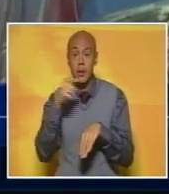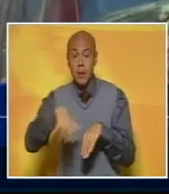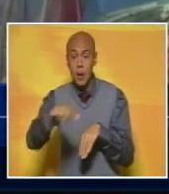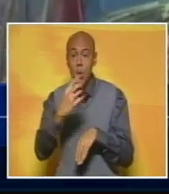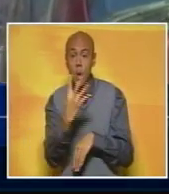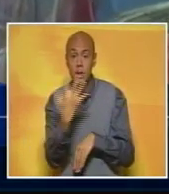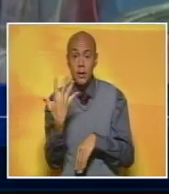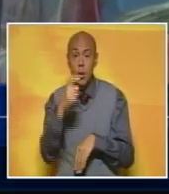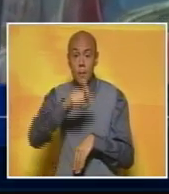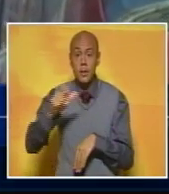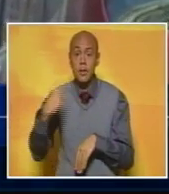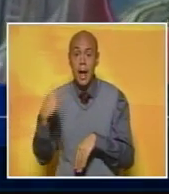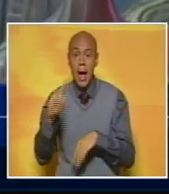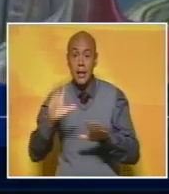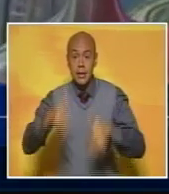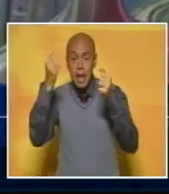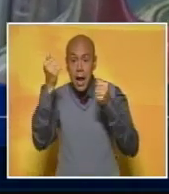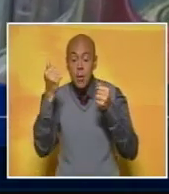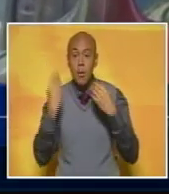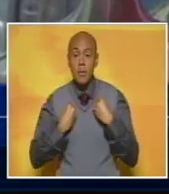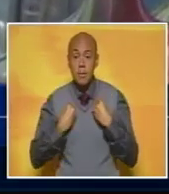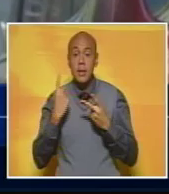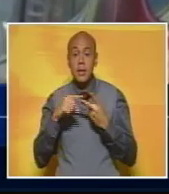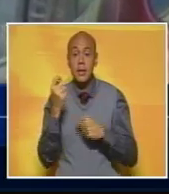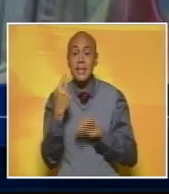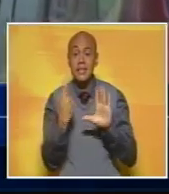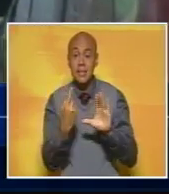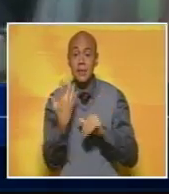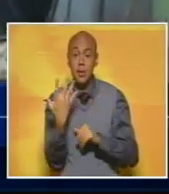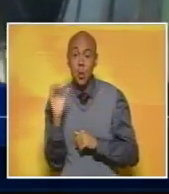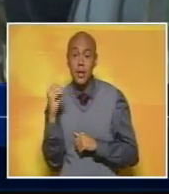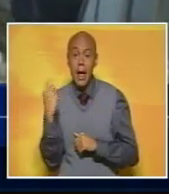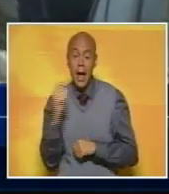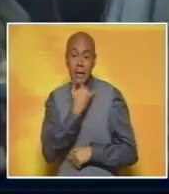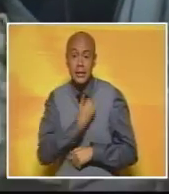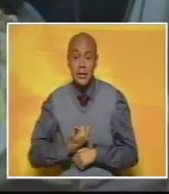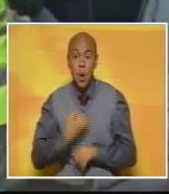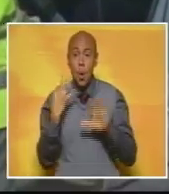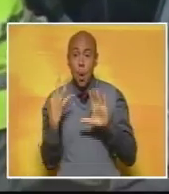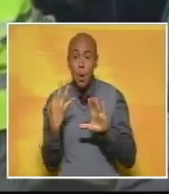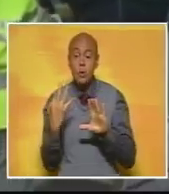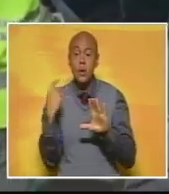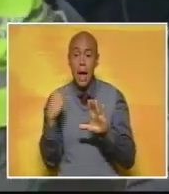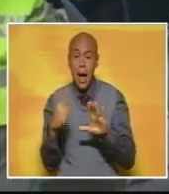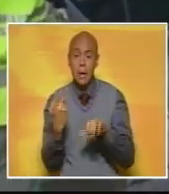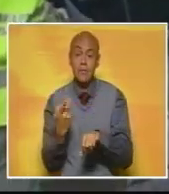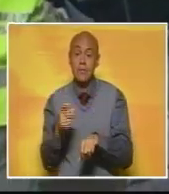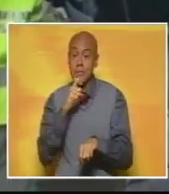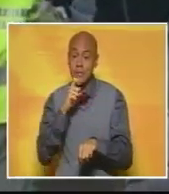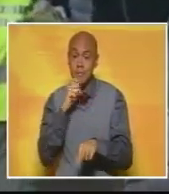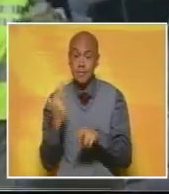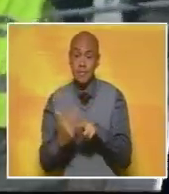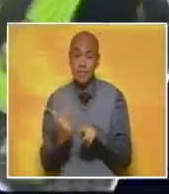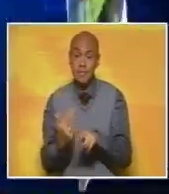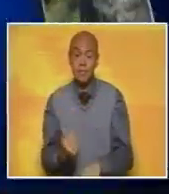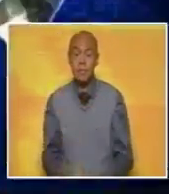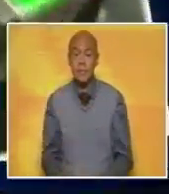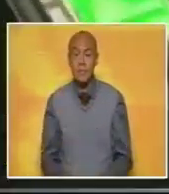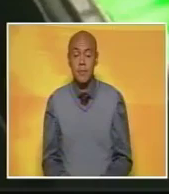45 personas han sido rescatadas con vida y 650 resultaron heridas, 8 de ellas en estado crítico.